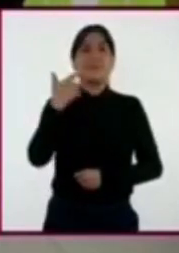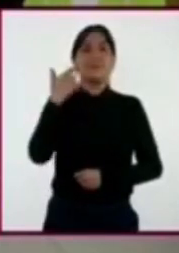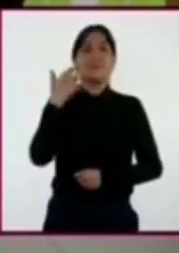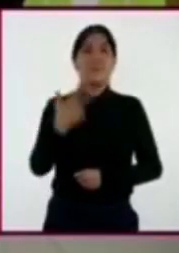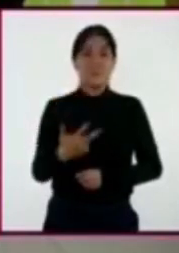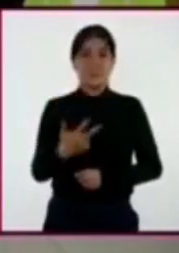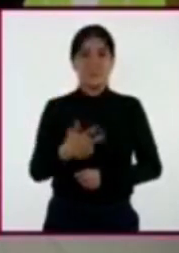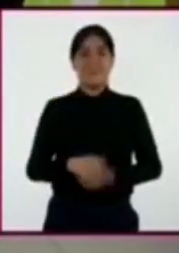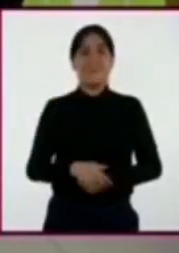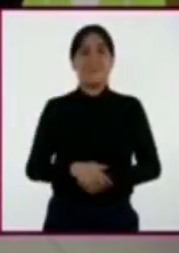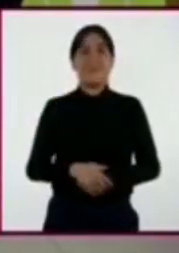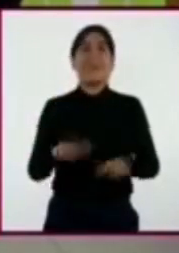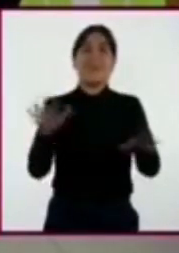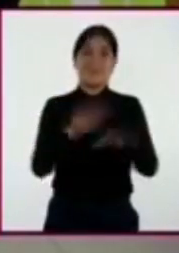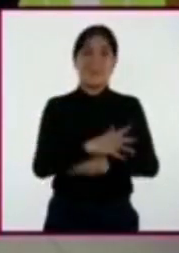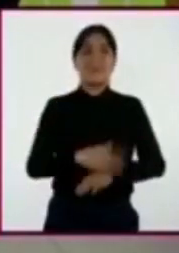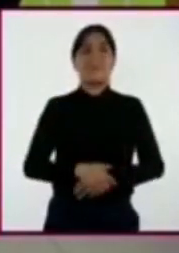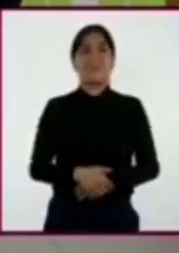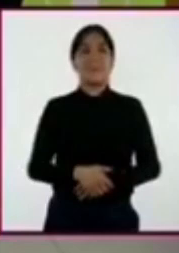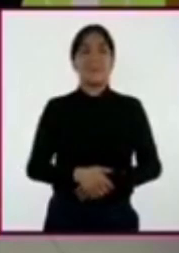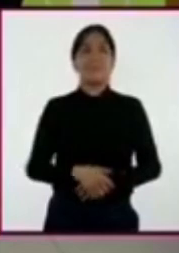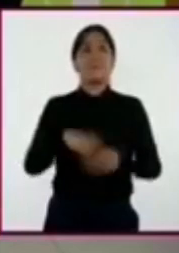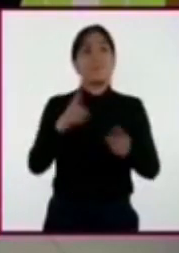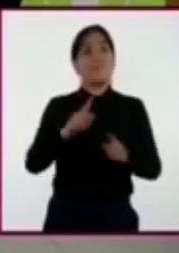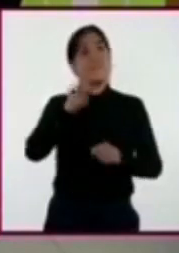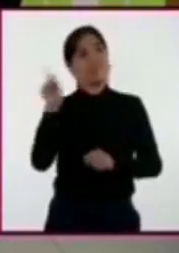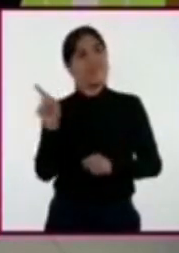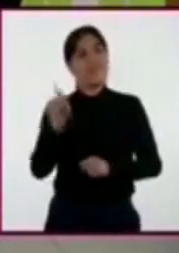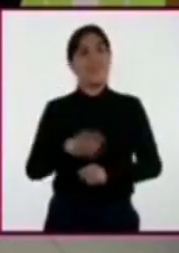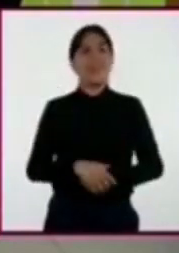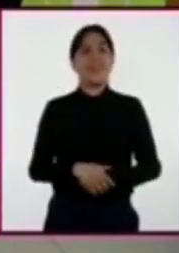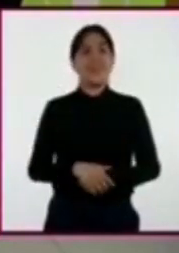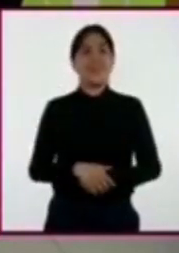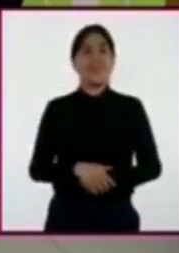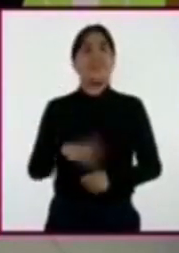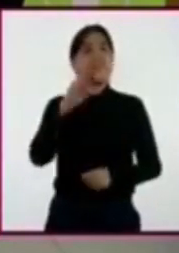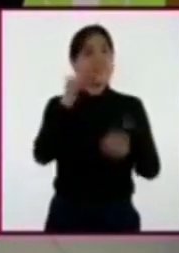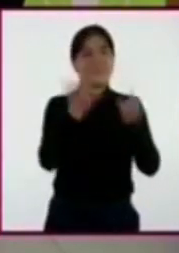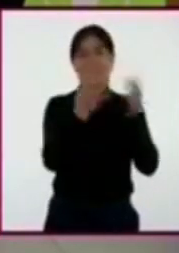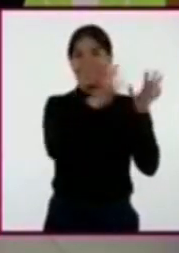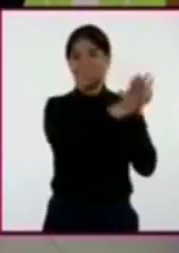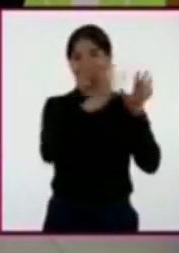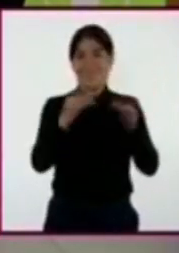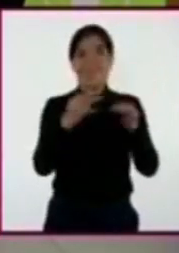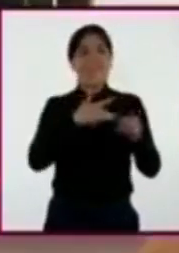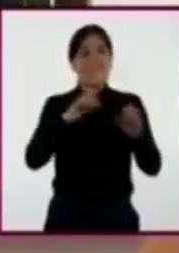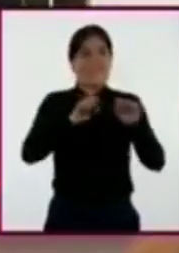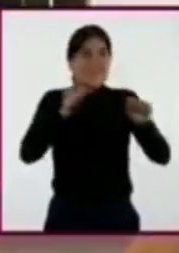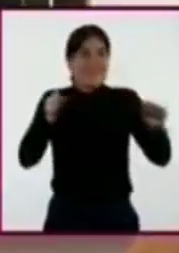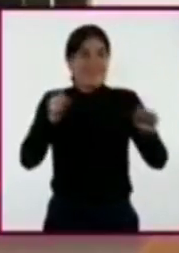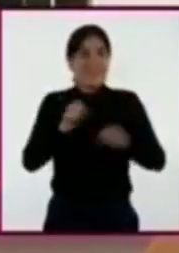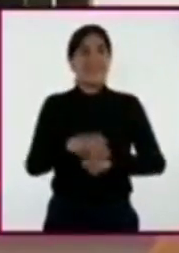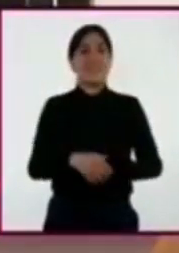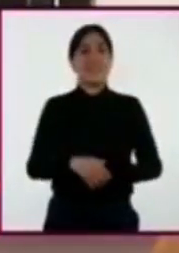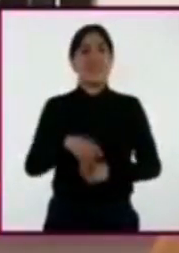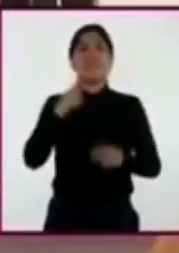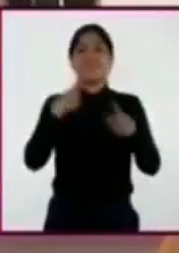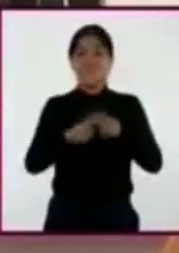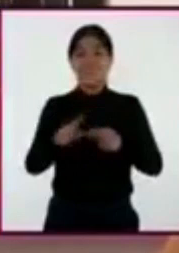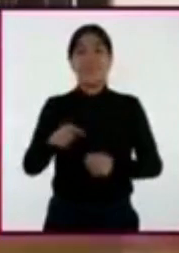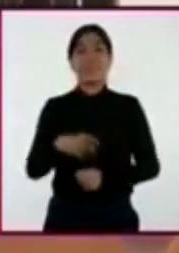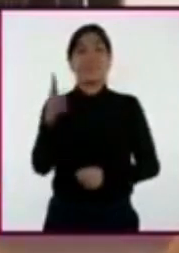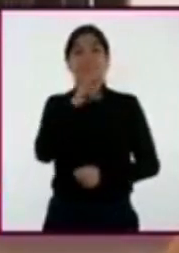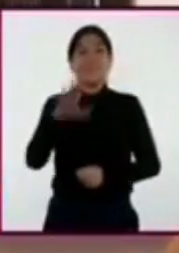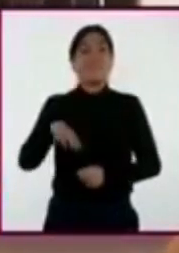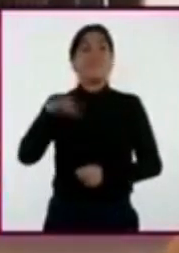7. Cambio. Ahora vamos a un lado y vamos a jalar lo mismo. Comenzamos,